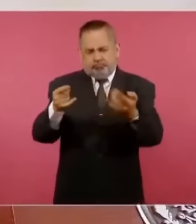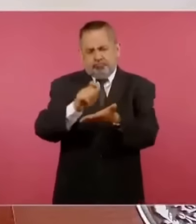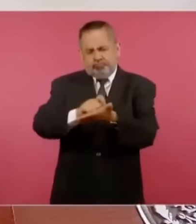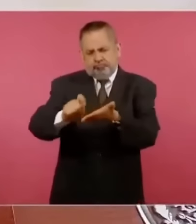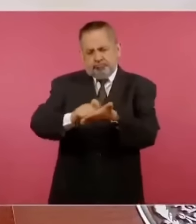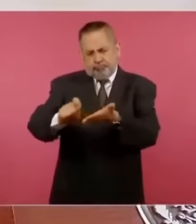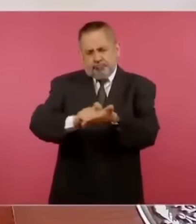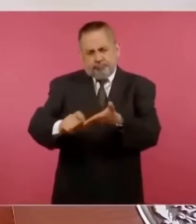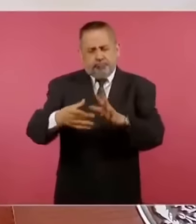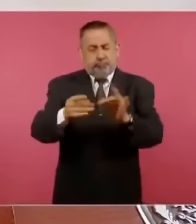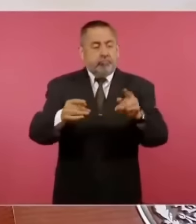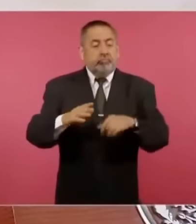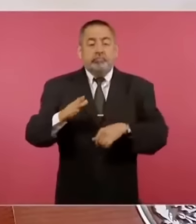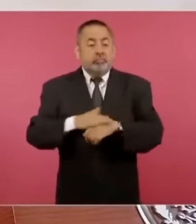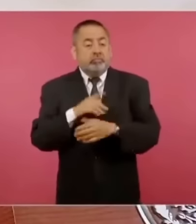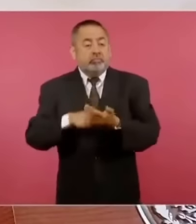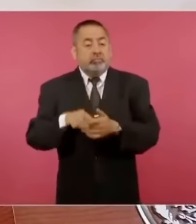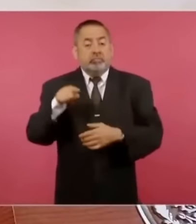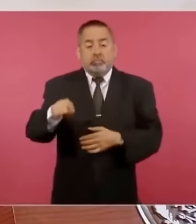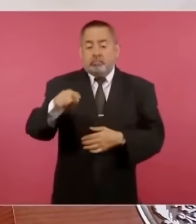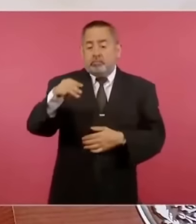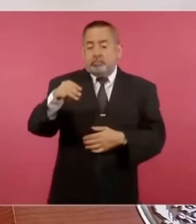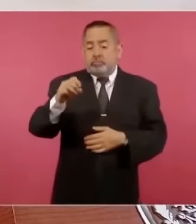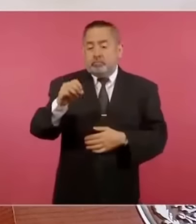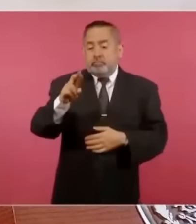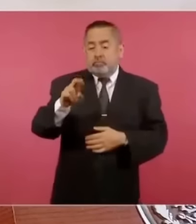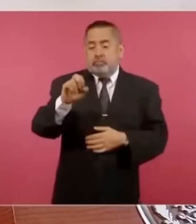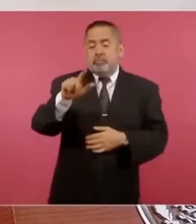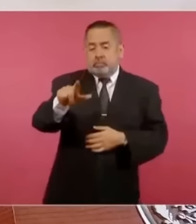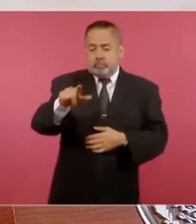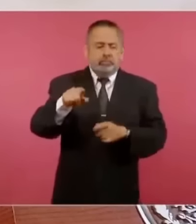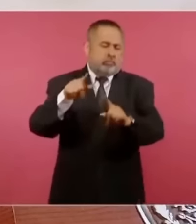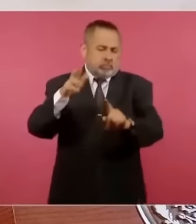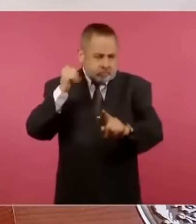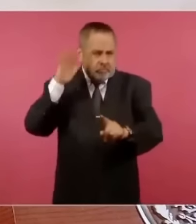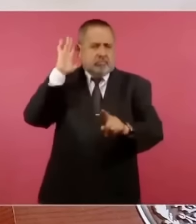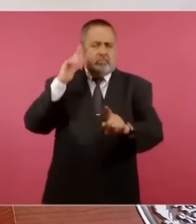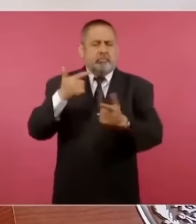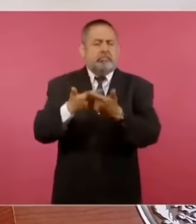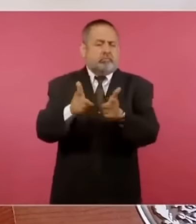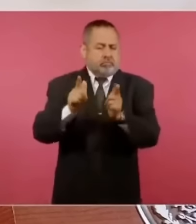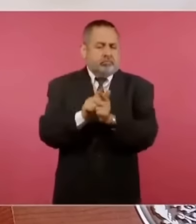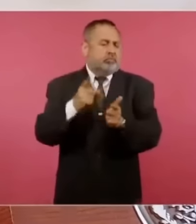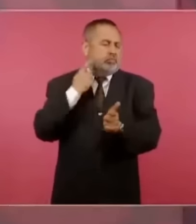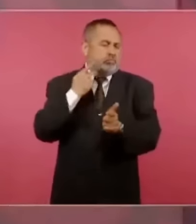Porque Monreal, en efecto, era de un partido, que lo puedo mencionar.